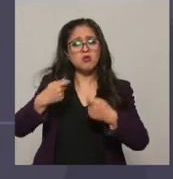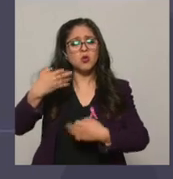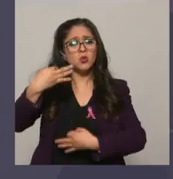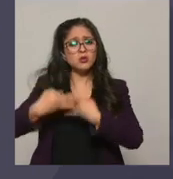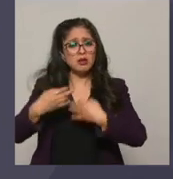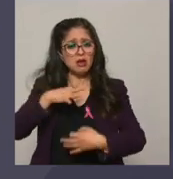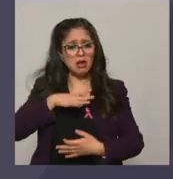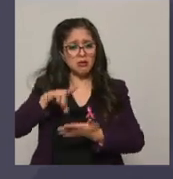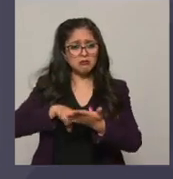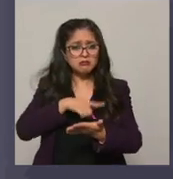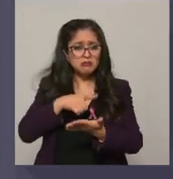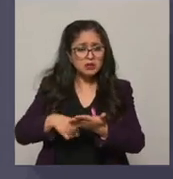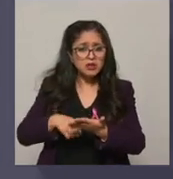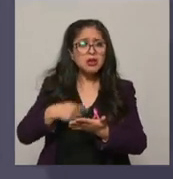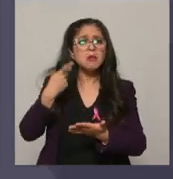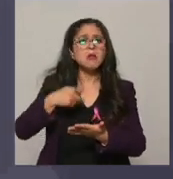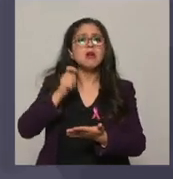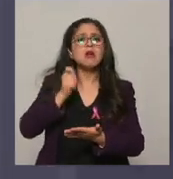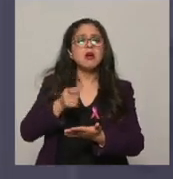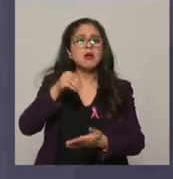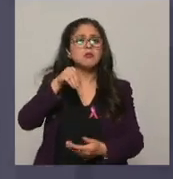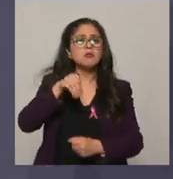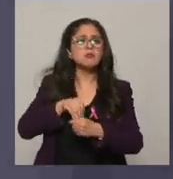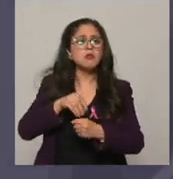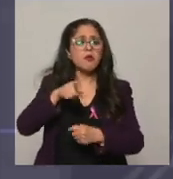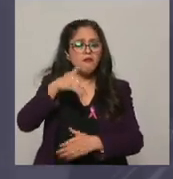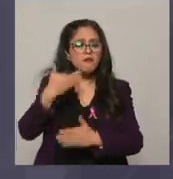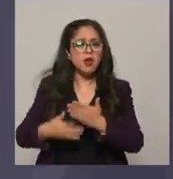previsión. Y aquí lo que vemos, pues bueno, es una omisión